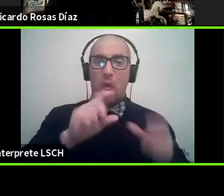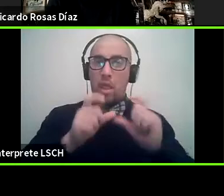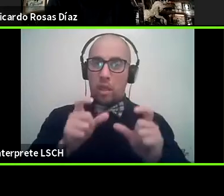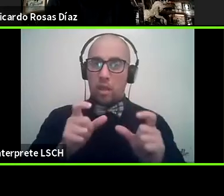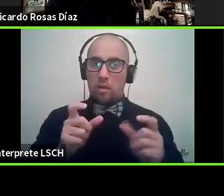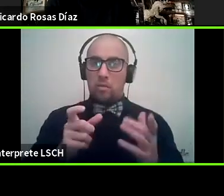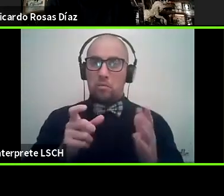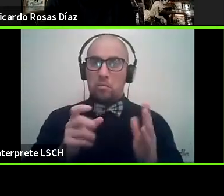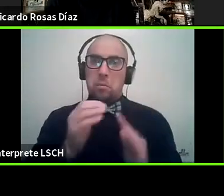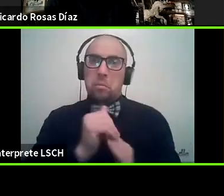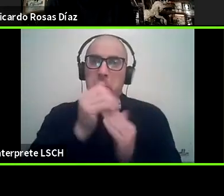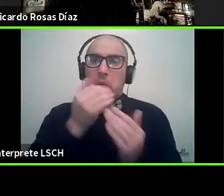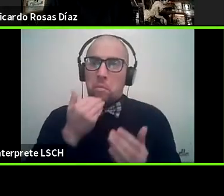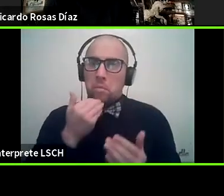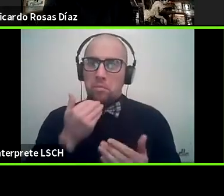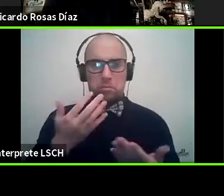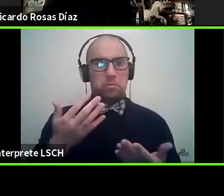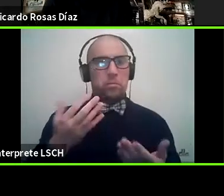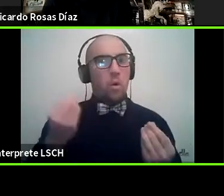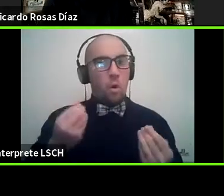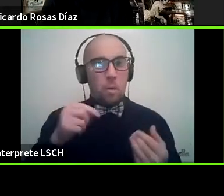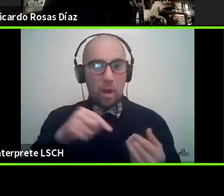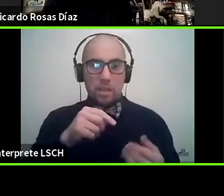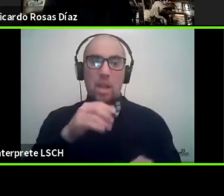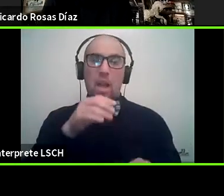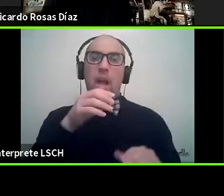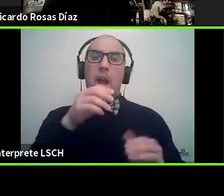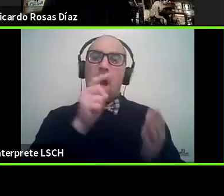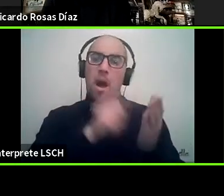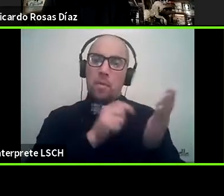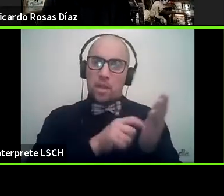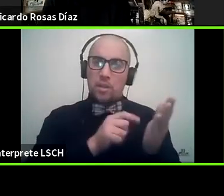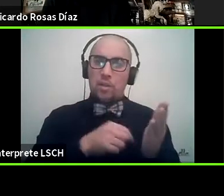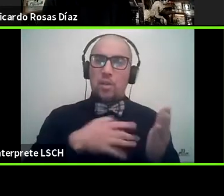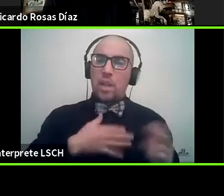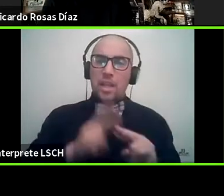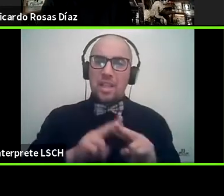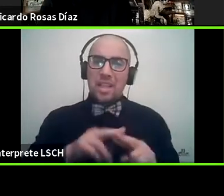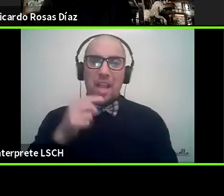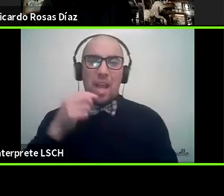prioritaria. O sea, esta aplicación quiere hacer que las niñas,